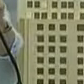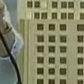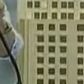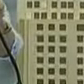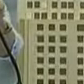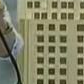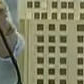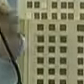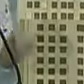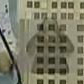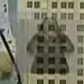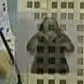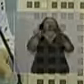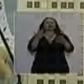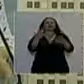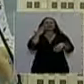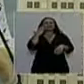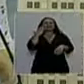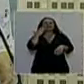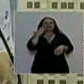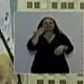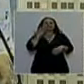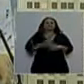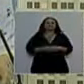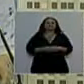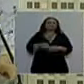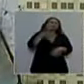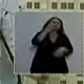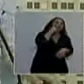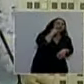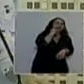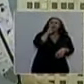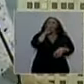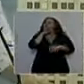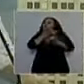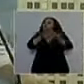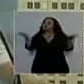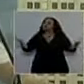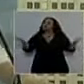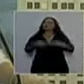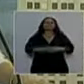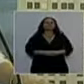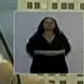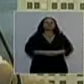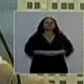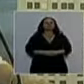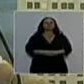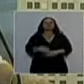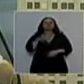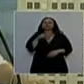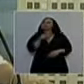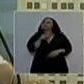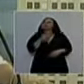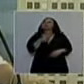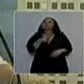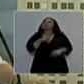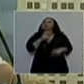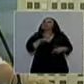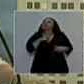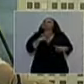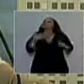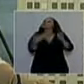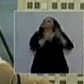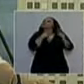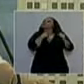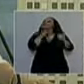que estudian, justamente para que estos jóvenes tengan un futuro mejor. Ella dijo que estos jóvenes eran los hijos del liberalismo. Y la presidenta también ironizó con